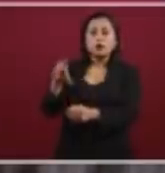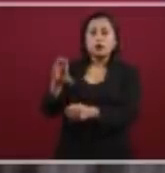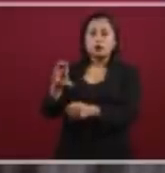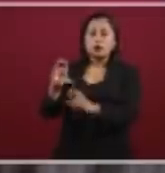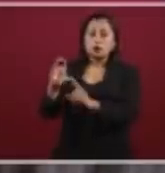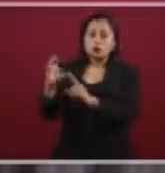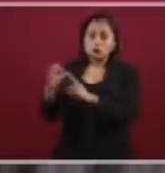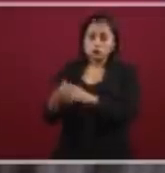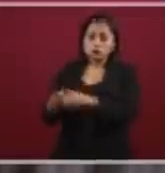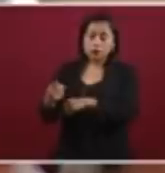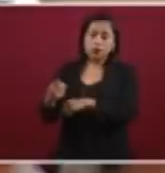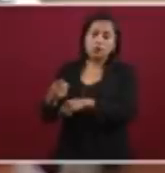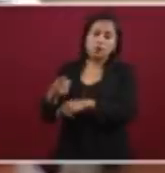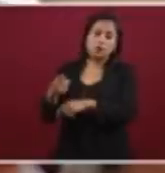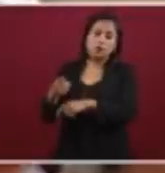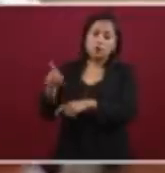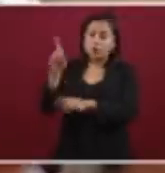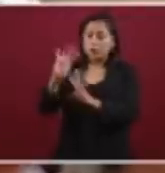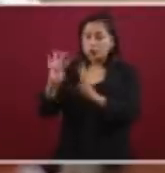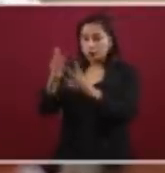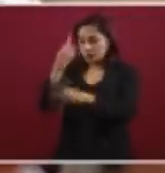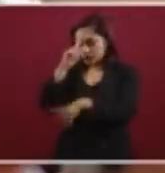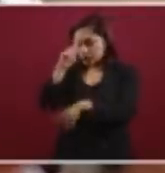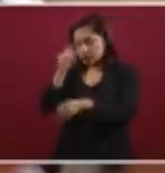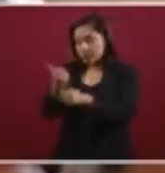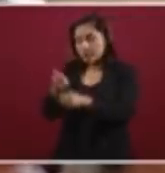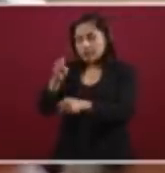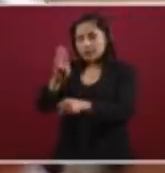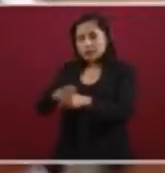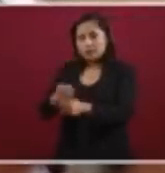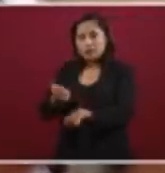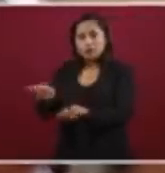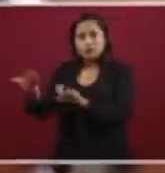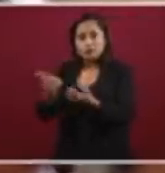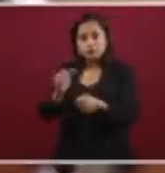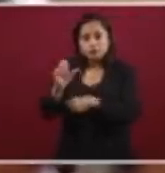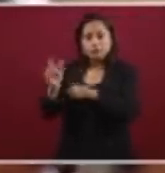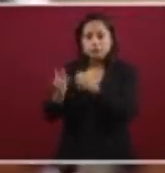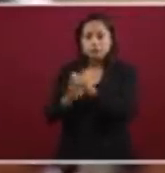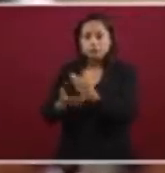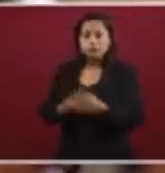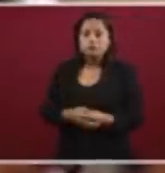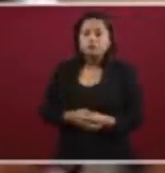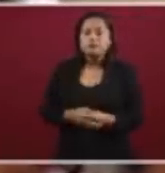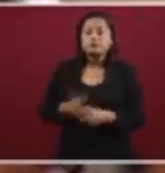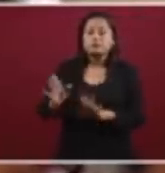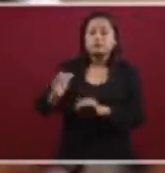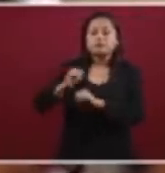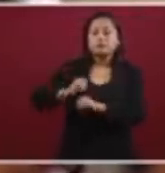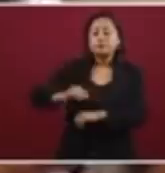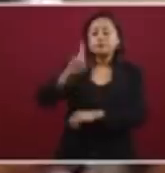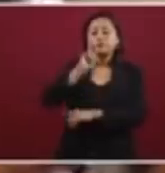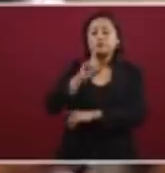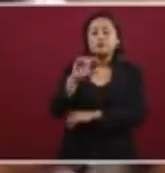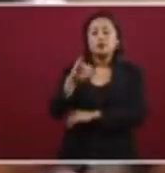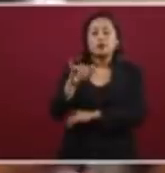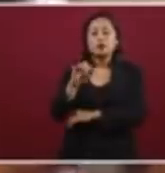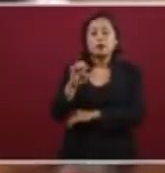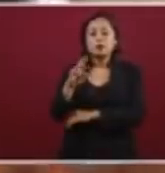como el ex presidente felipe calderón la ex secretaria de energía georgia georgina kessel